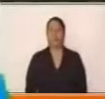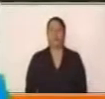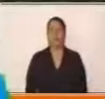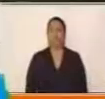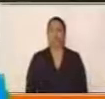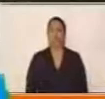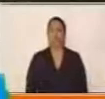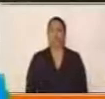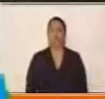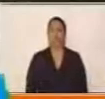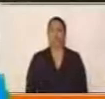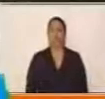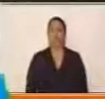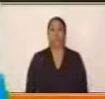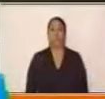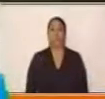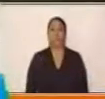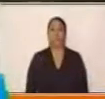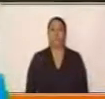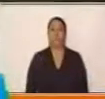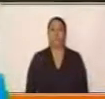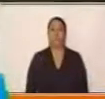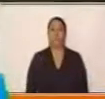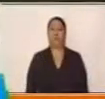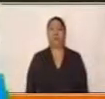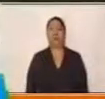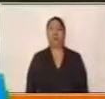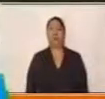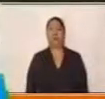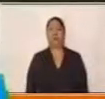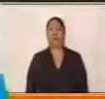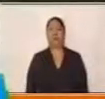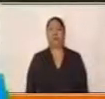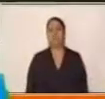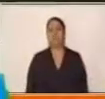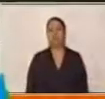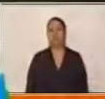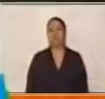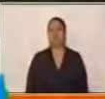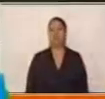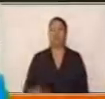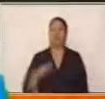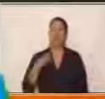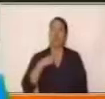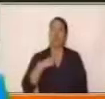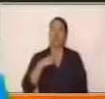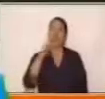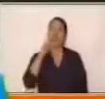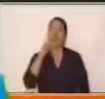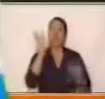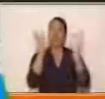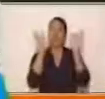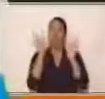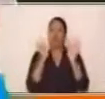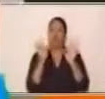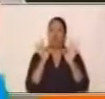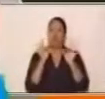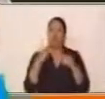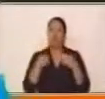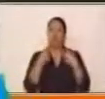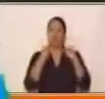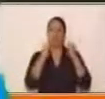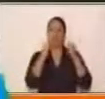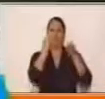adentro. Muy bien, ya tenemos este doblez. Tenemos esta forma. Le voy a hacer una cara a